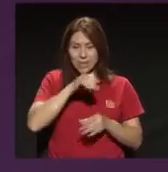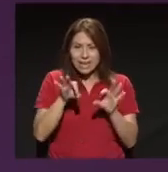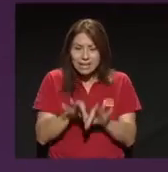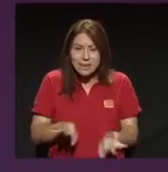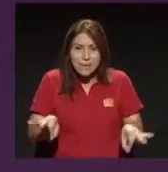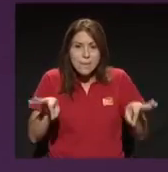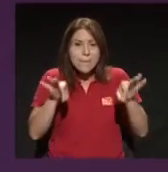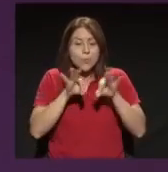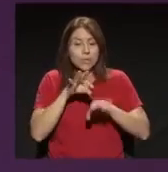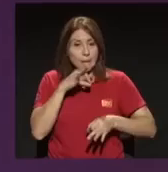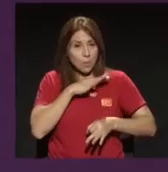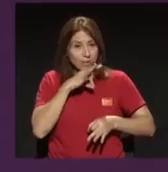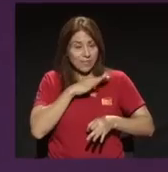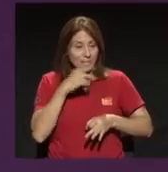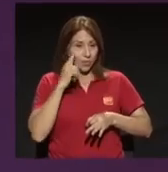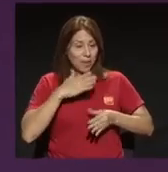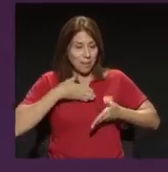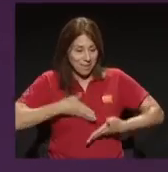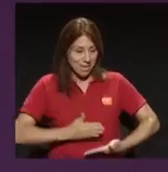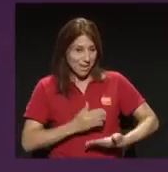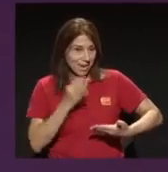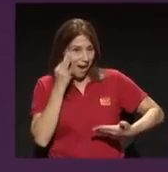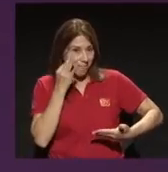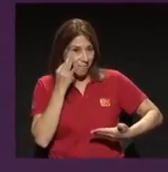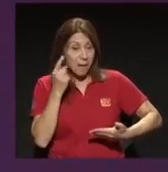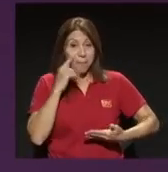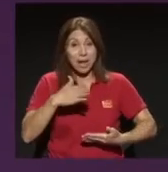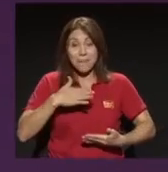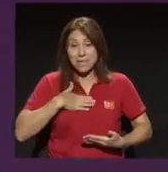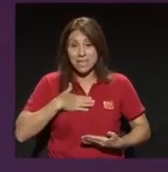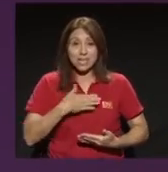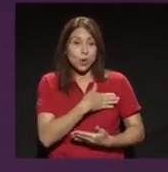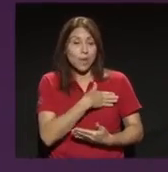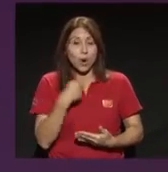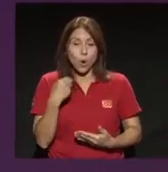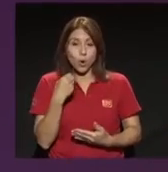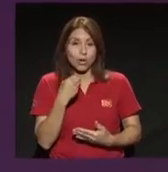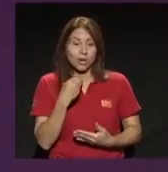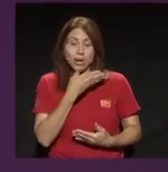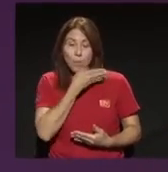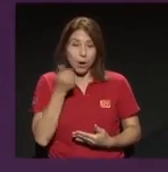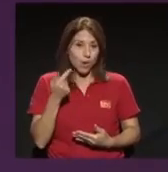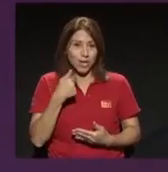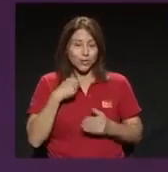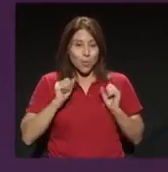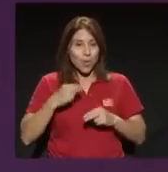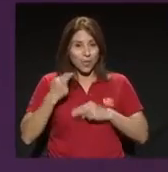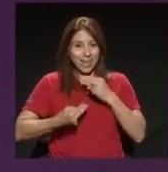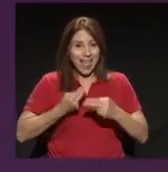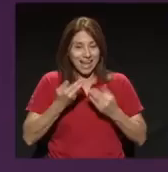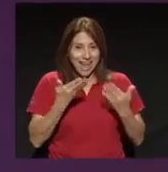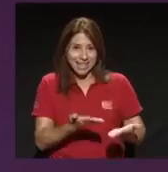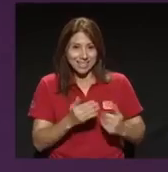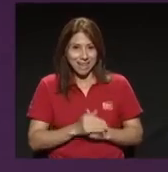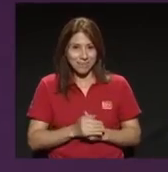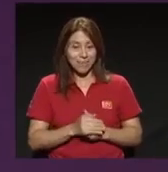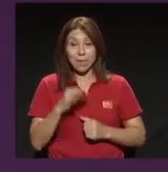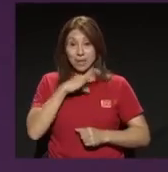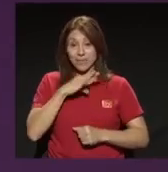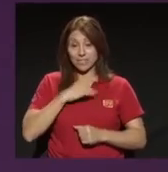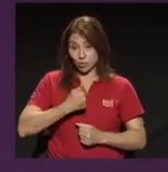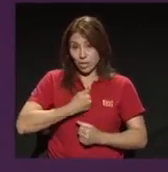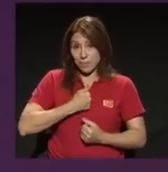beneficios que le trae a mi hija para mí para mí es lo mejor que le puedo dar y los beneficios que me trae a mí misma por